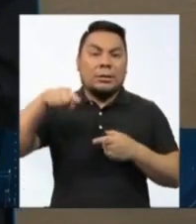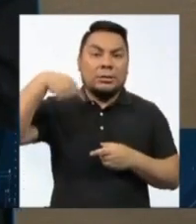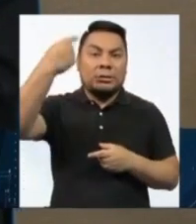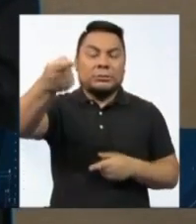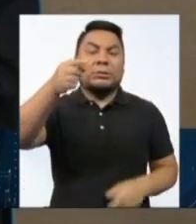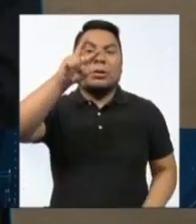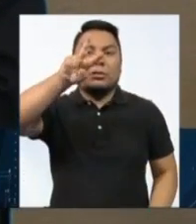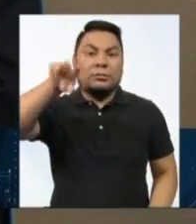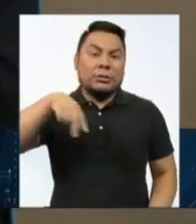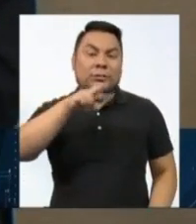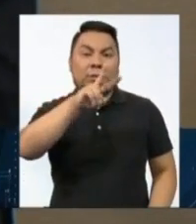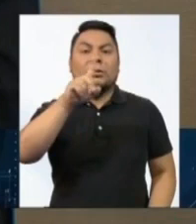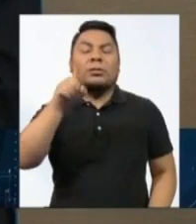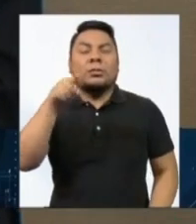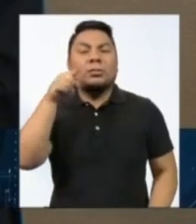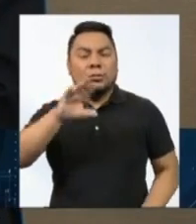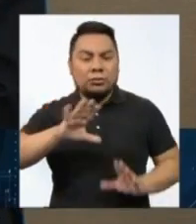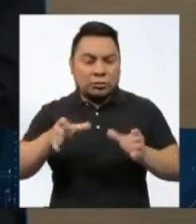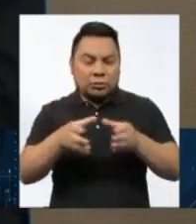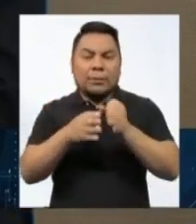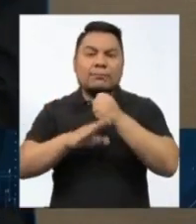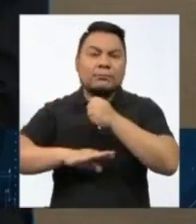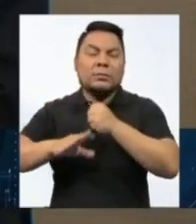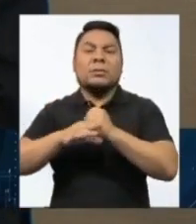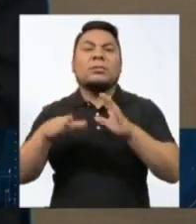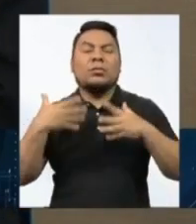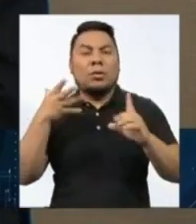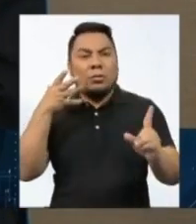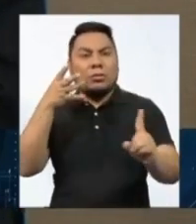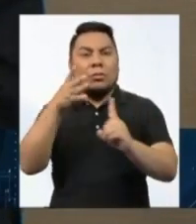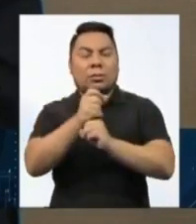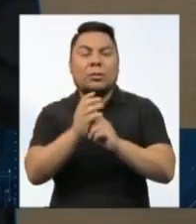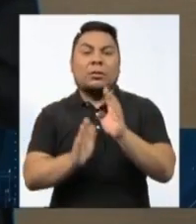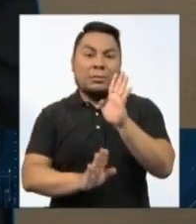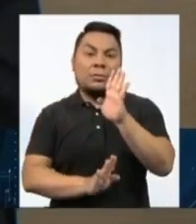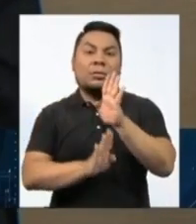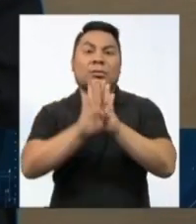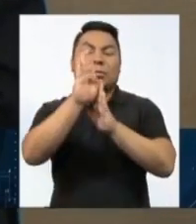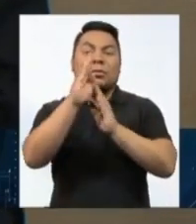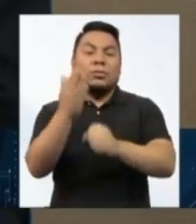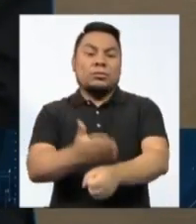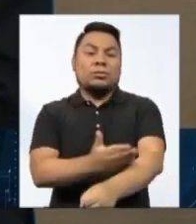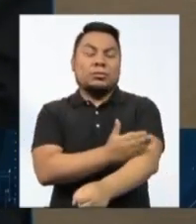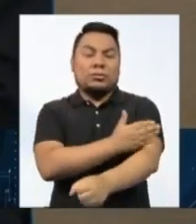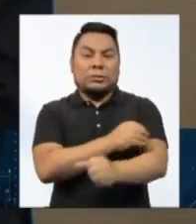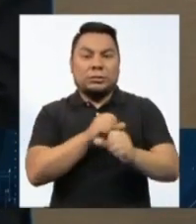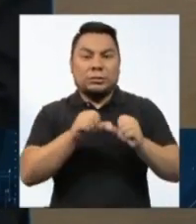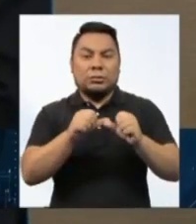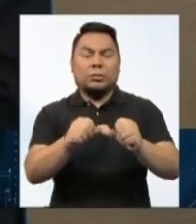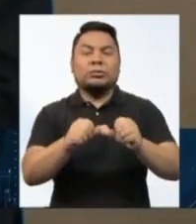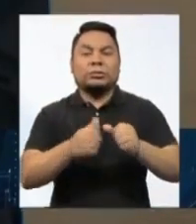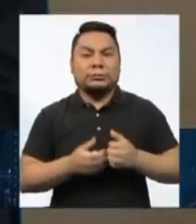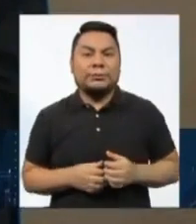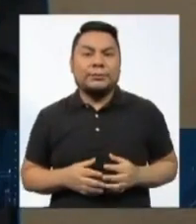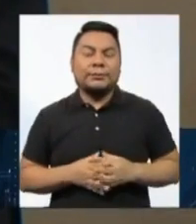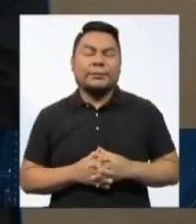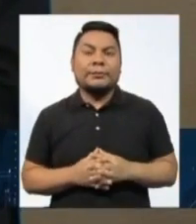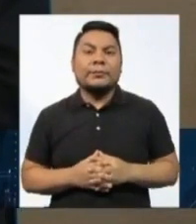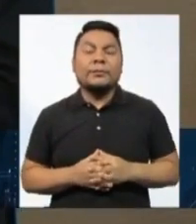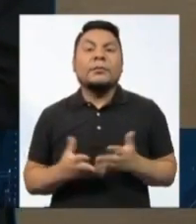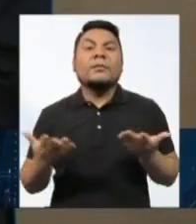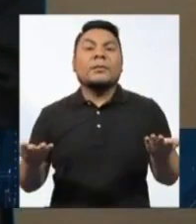bases que requiere nuestro país para lograr el progreso y un desarrollo sostenible. Y estoy